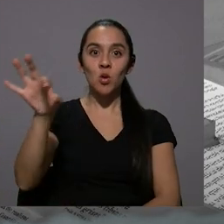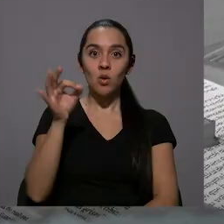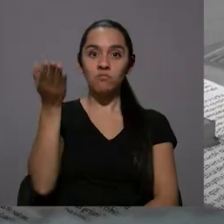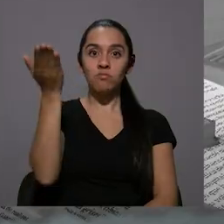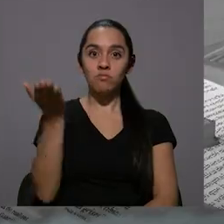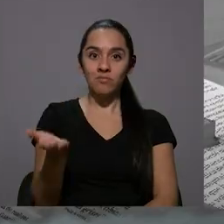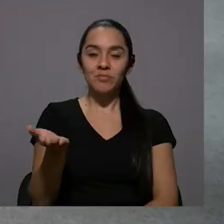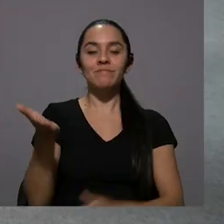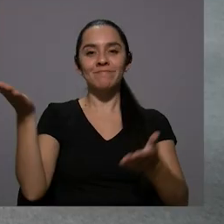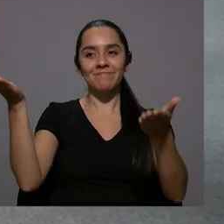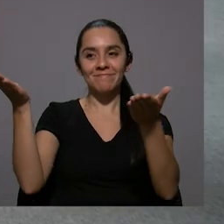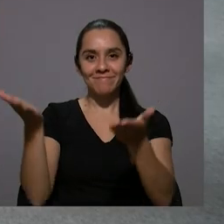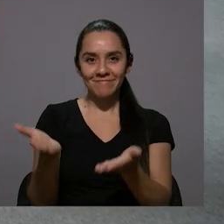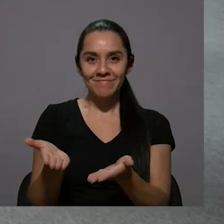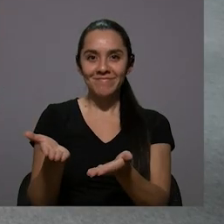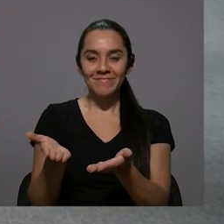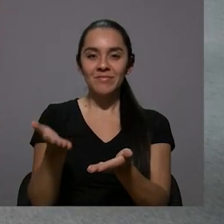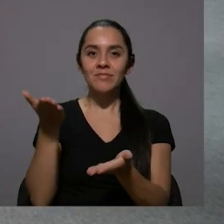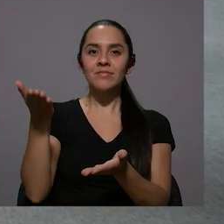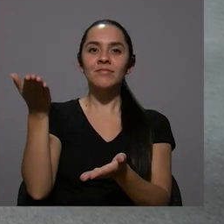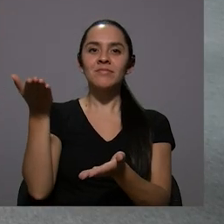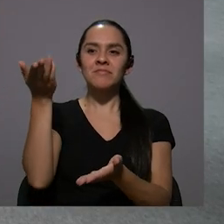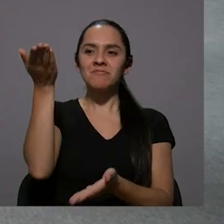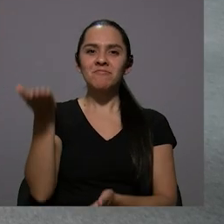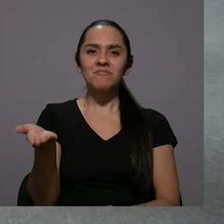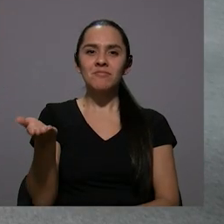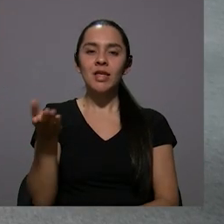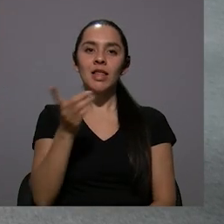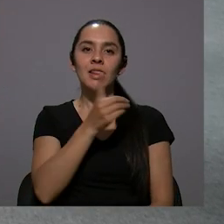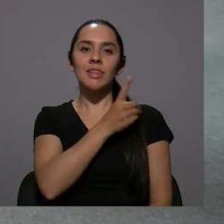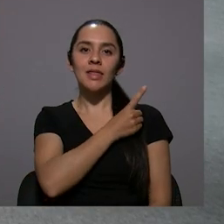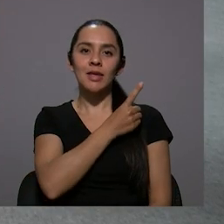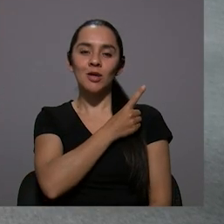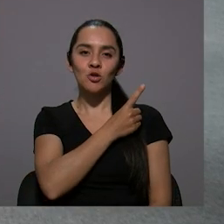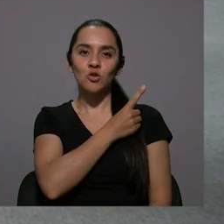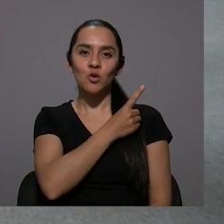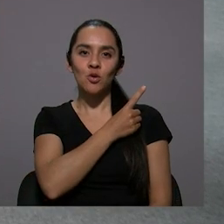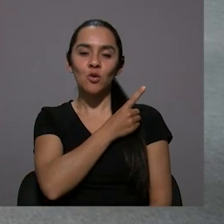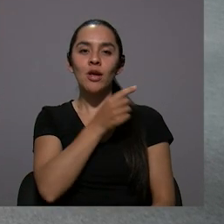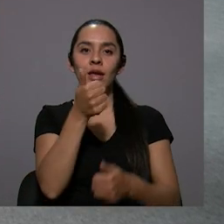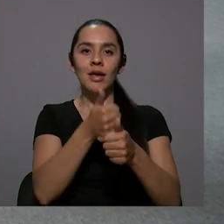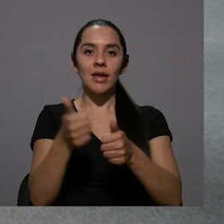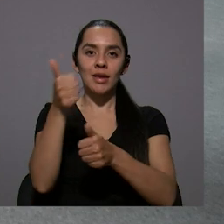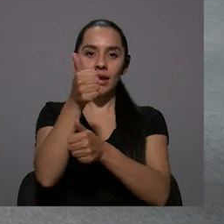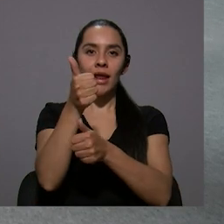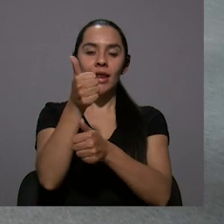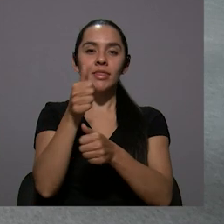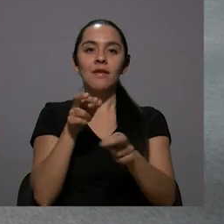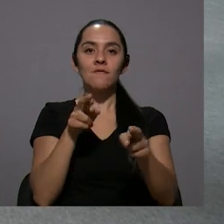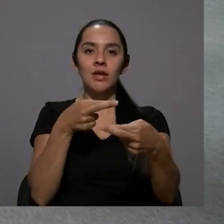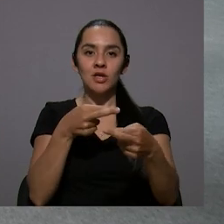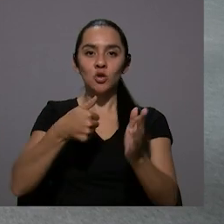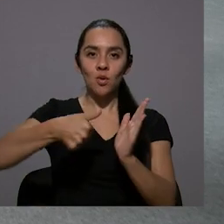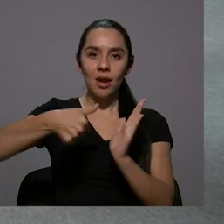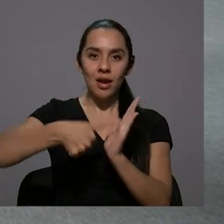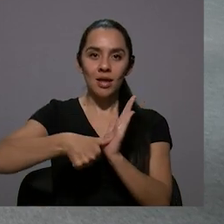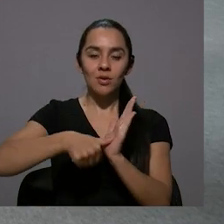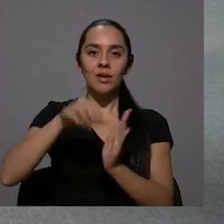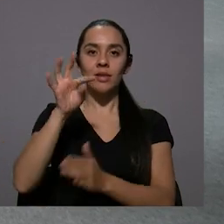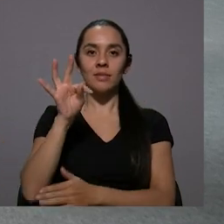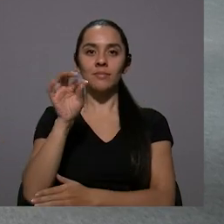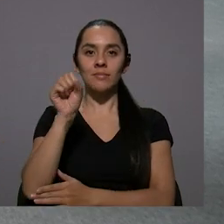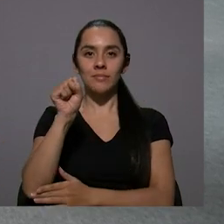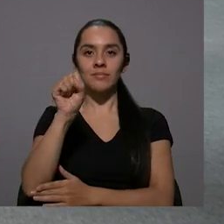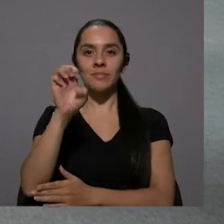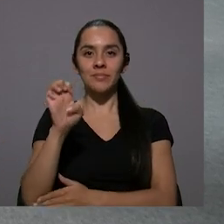eh que le damos la bienvenida él es el director de general del registro electoral del